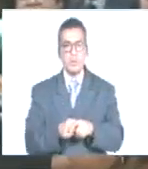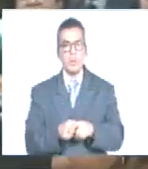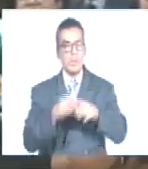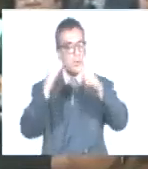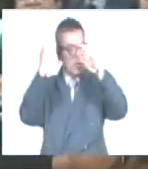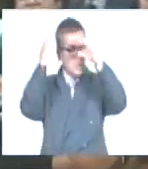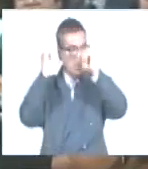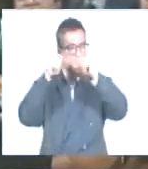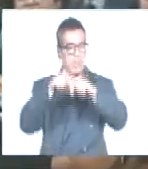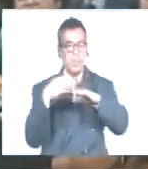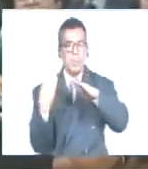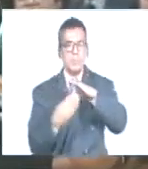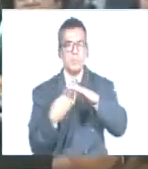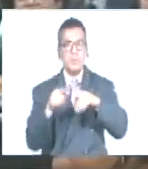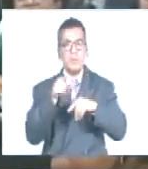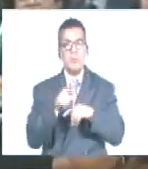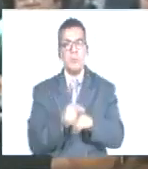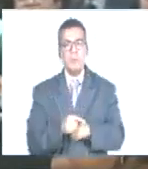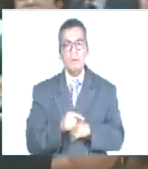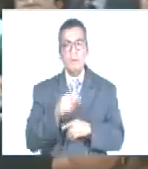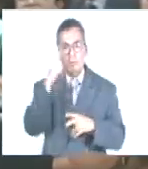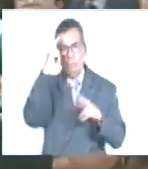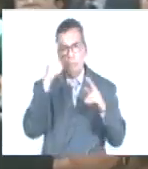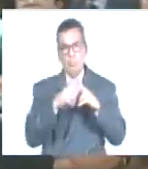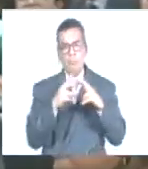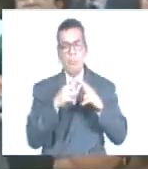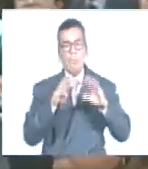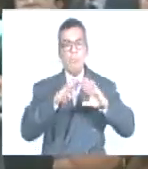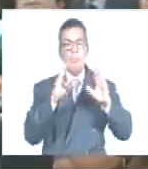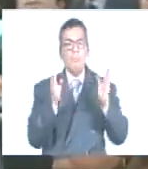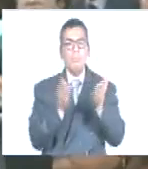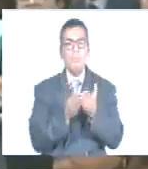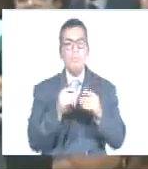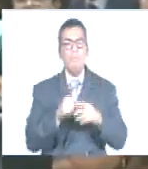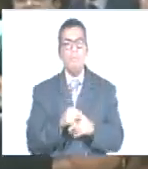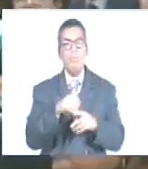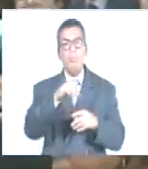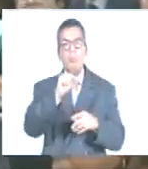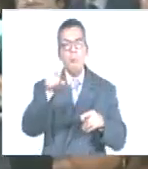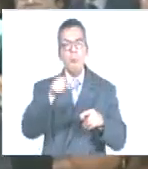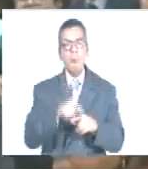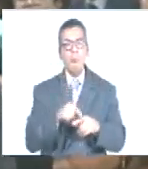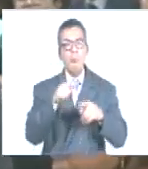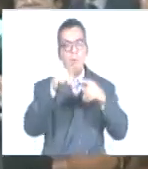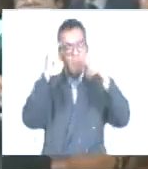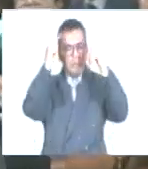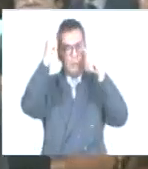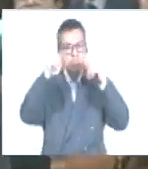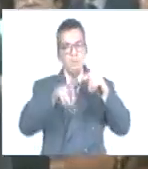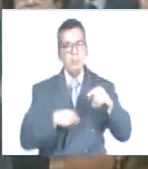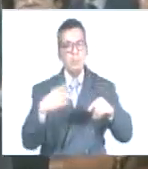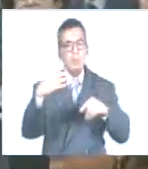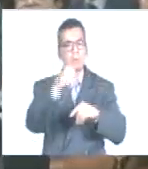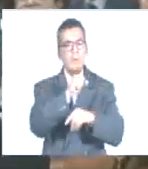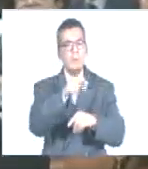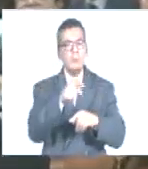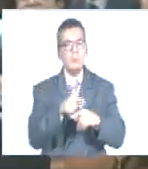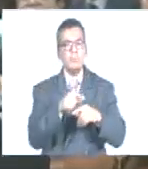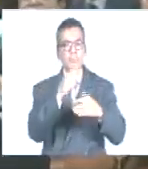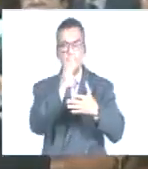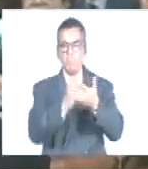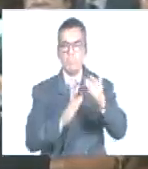diplomática estaba básicamente hacia lo que conocemos como el mundo occidental. Y es con Chávez que logramos